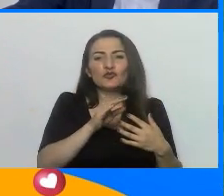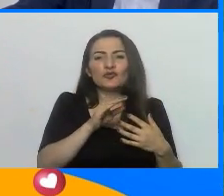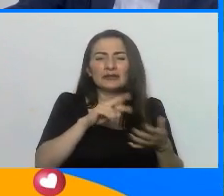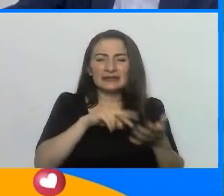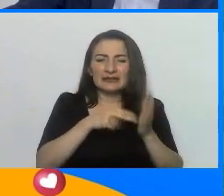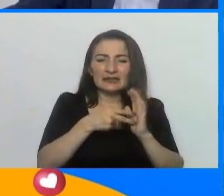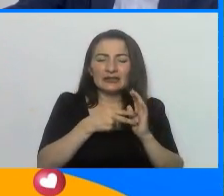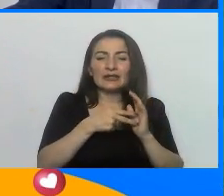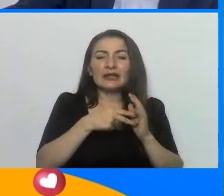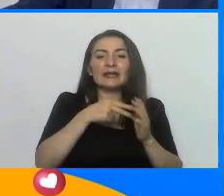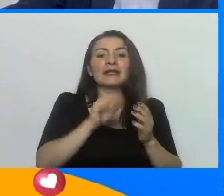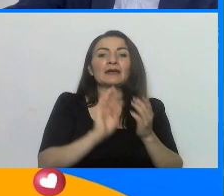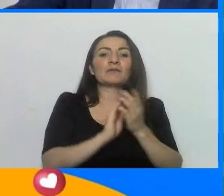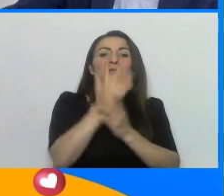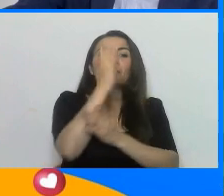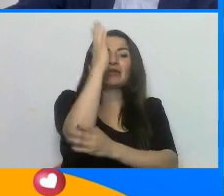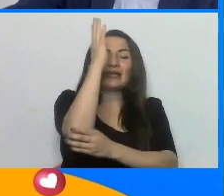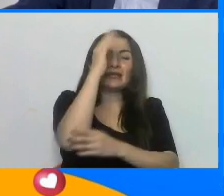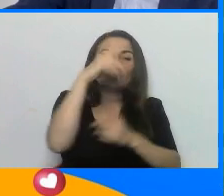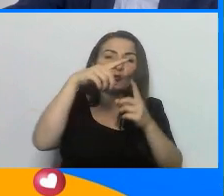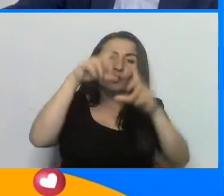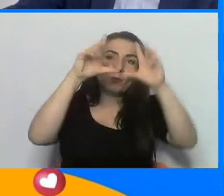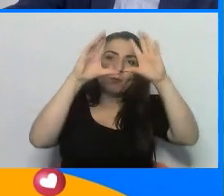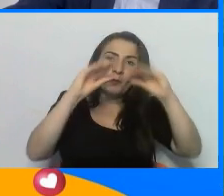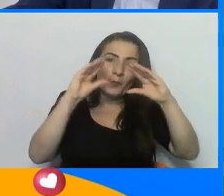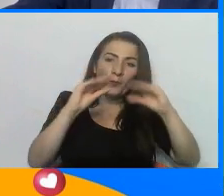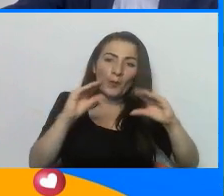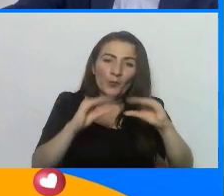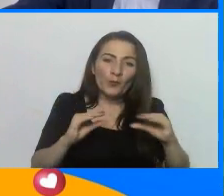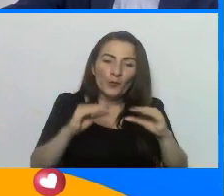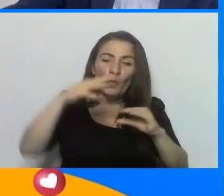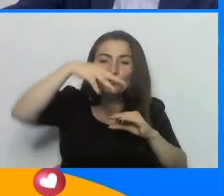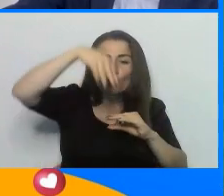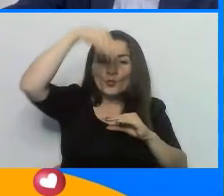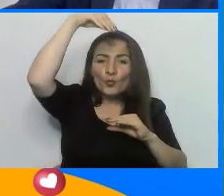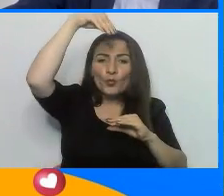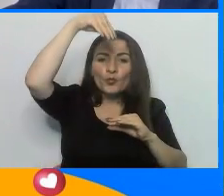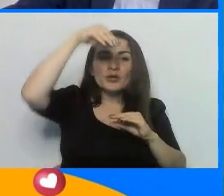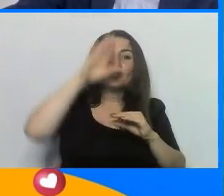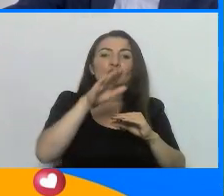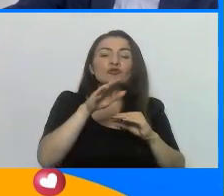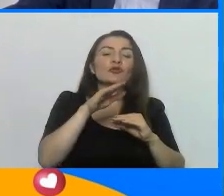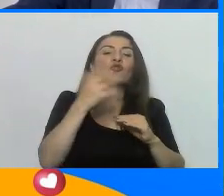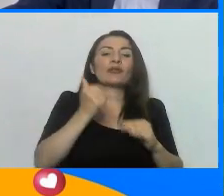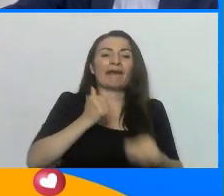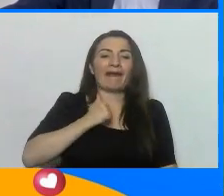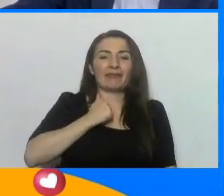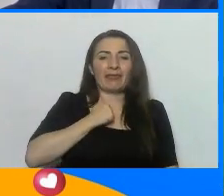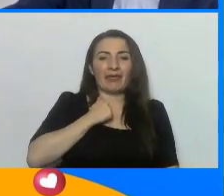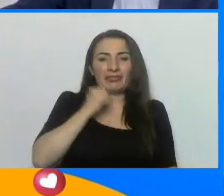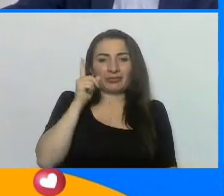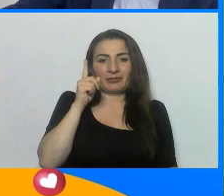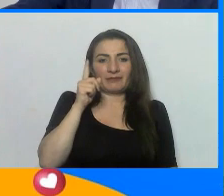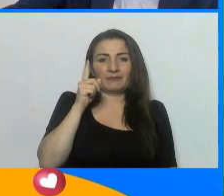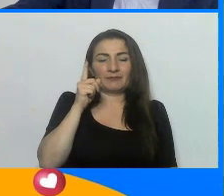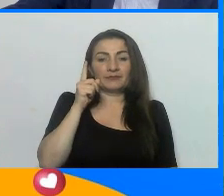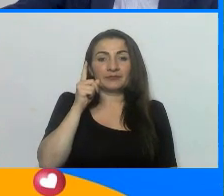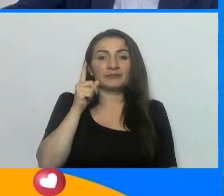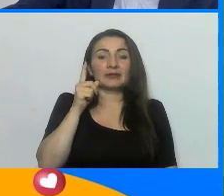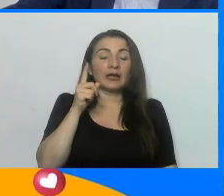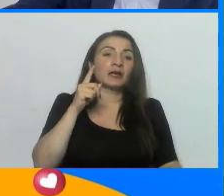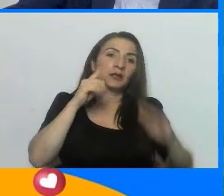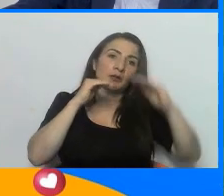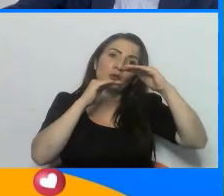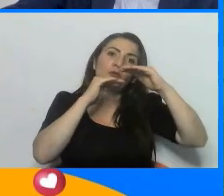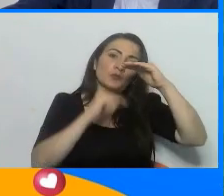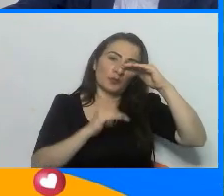los pinos, ¿sí? Los abedules. Por eso vamos a encontrar estas zonas en el Canadá, ¿sí? Y aquí ya las condiciones empiezan